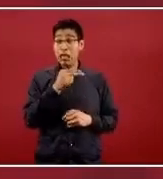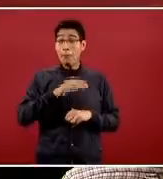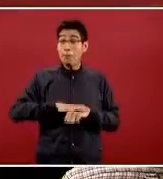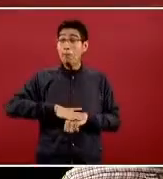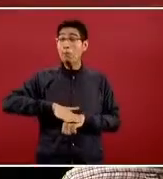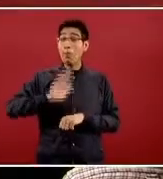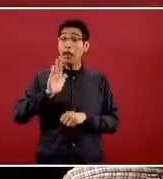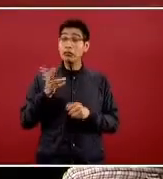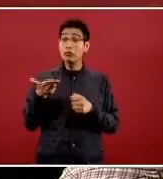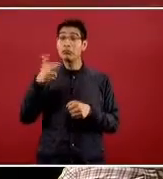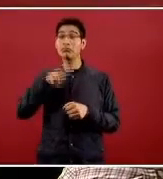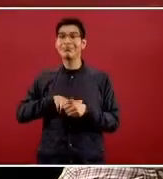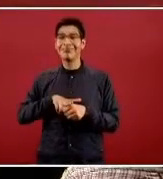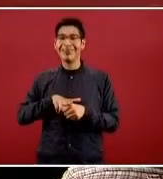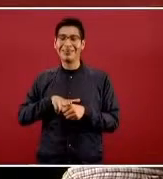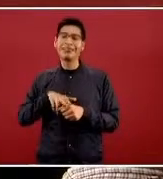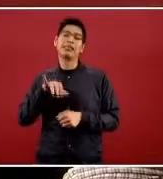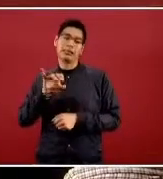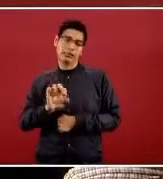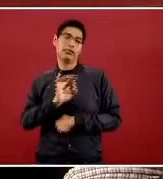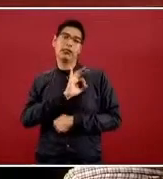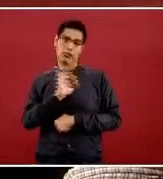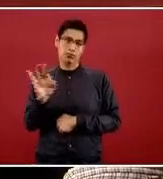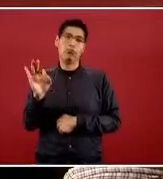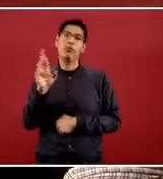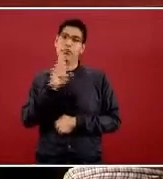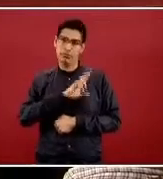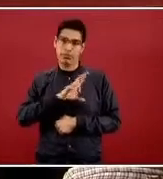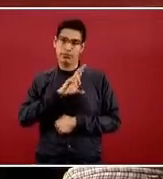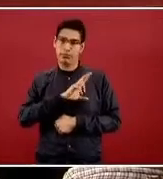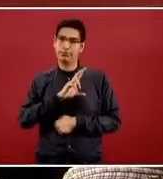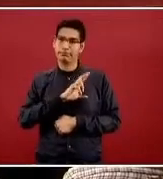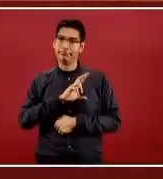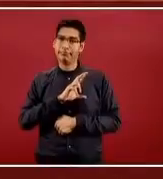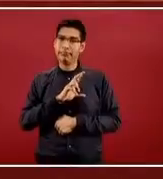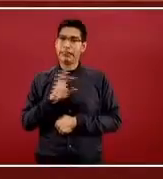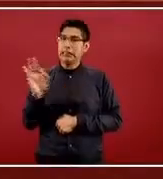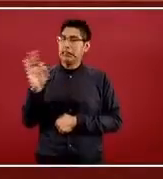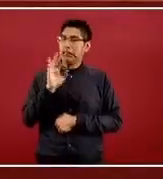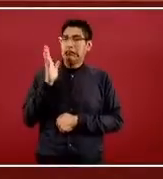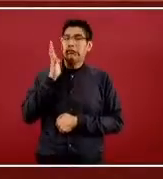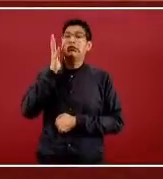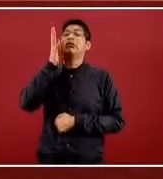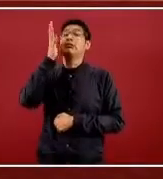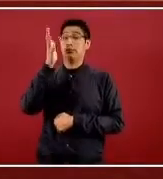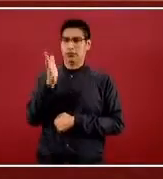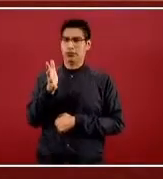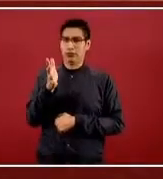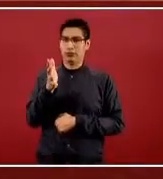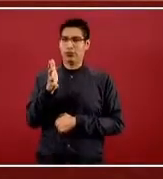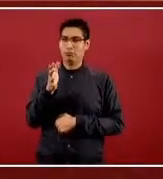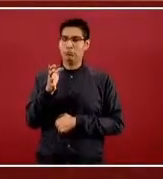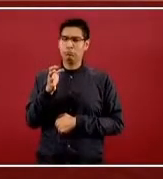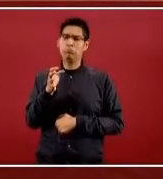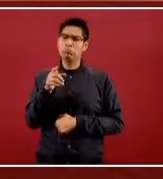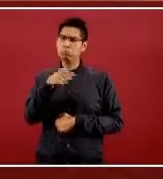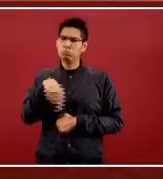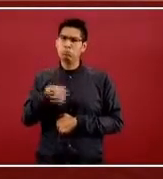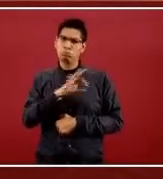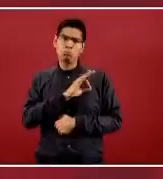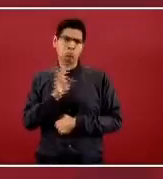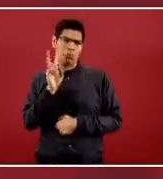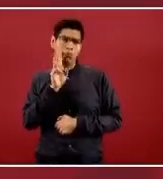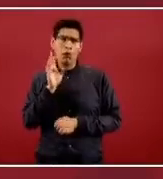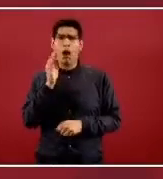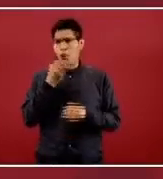capacidad. Ya hemos dicho, no me extrañaría que en algún momento en la fase 3 lo viéramos operando, lo dejo